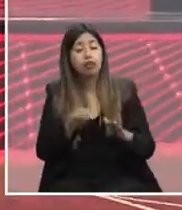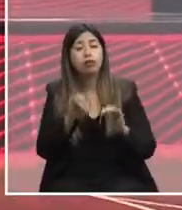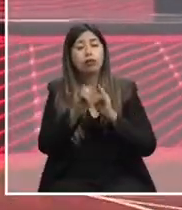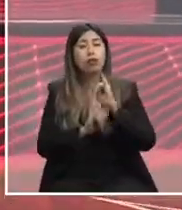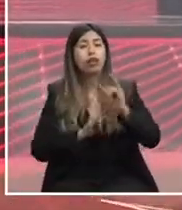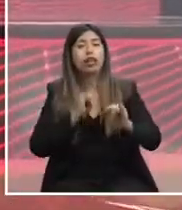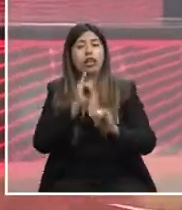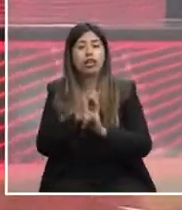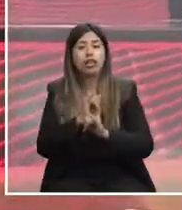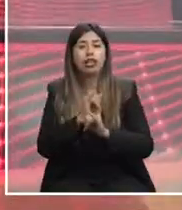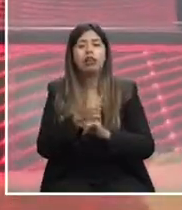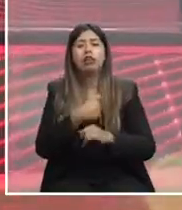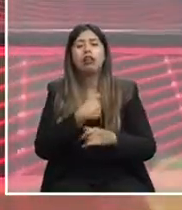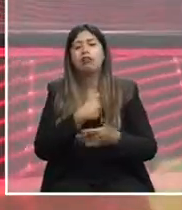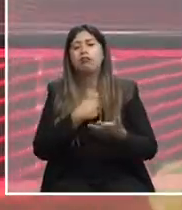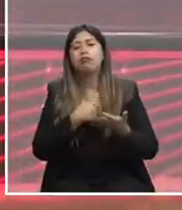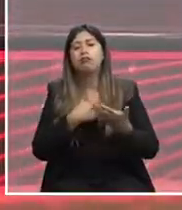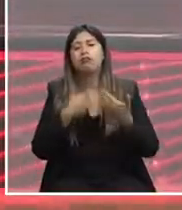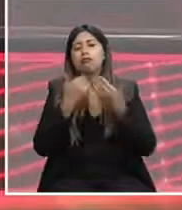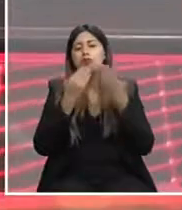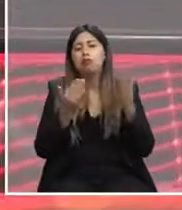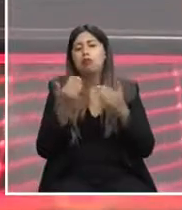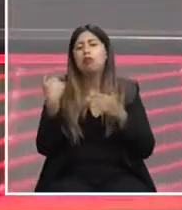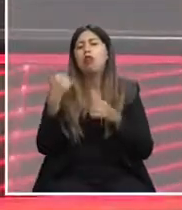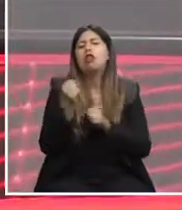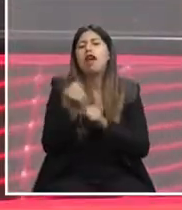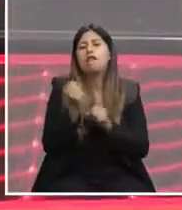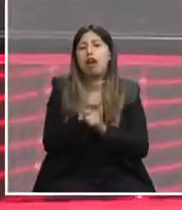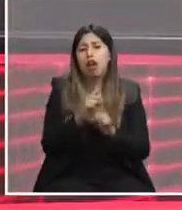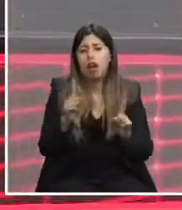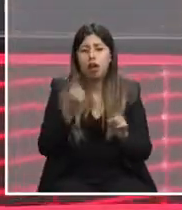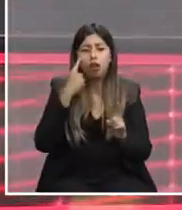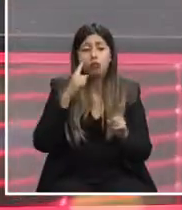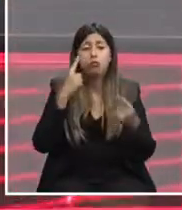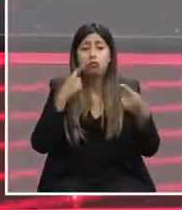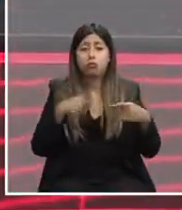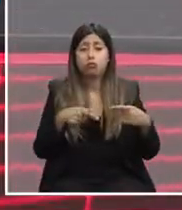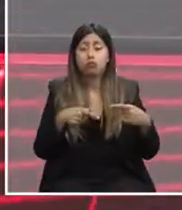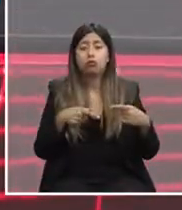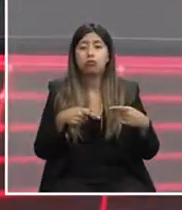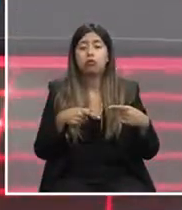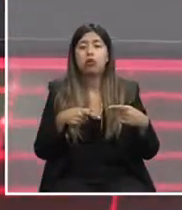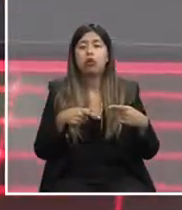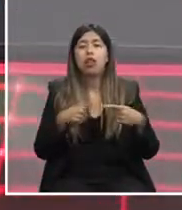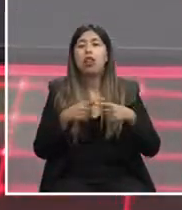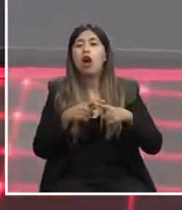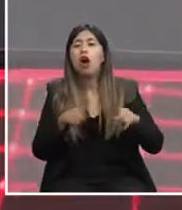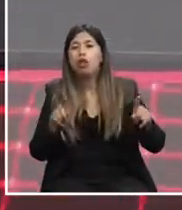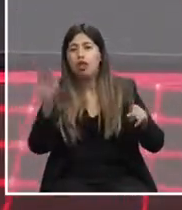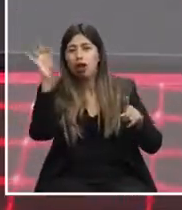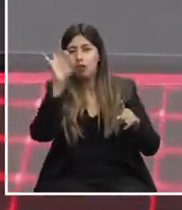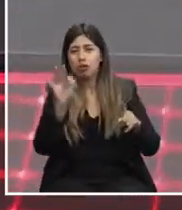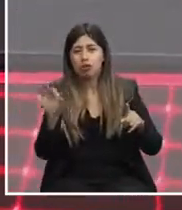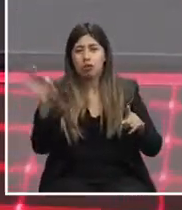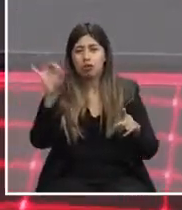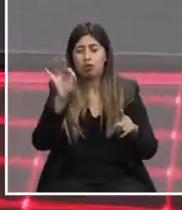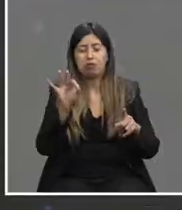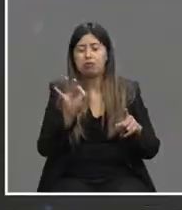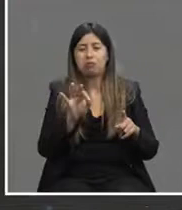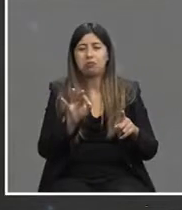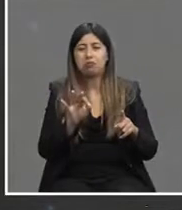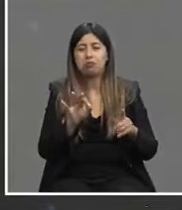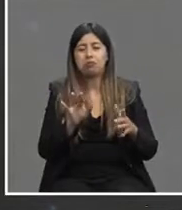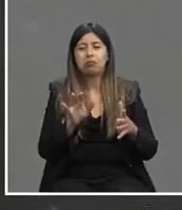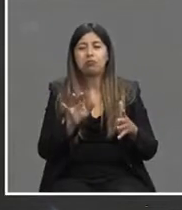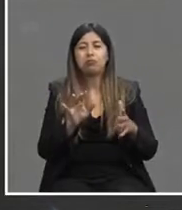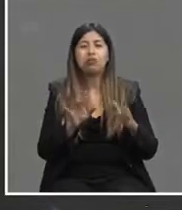incluso ahorrarme ese trabajo. Puedo ni siquiera estar confrontada o confrontado con divergencias, con opiniones diversas, vamos a llamarlo así,